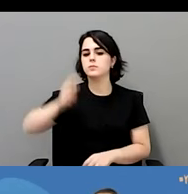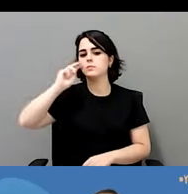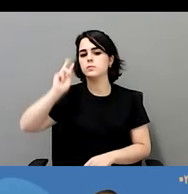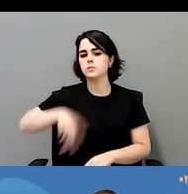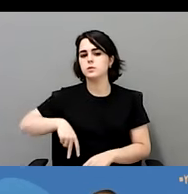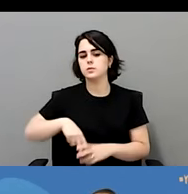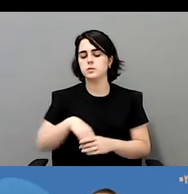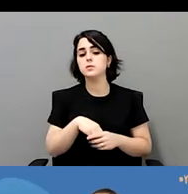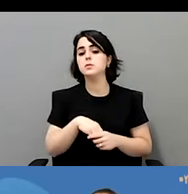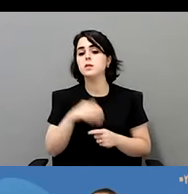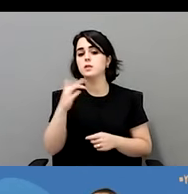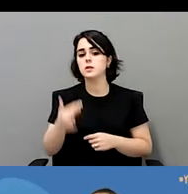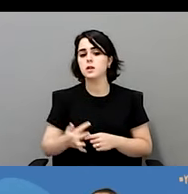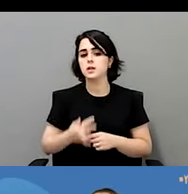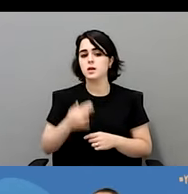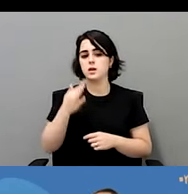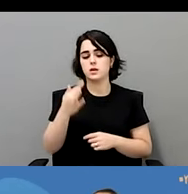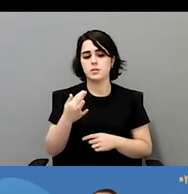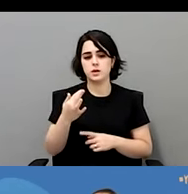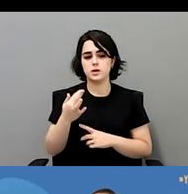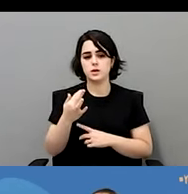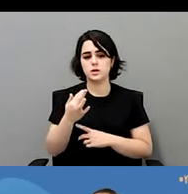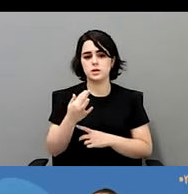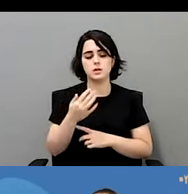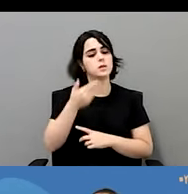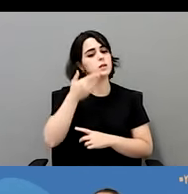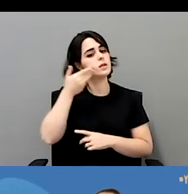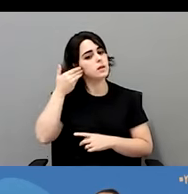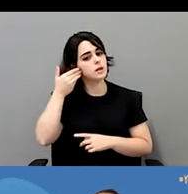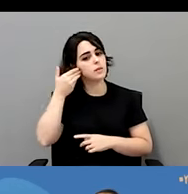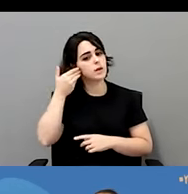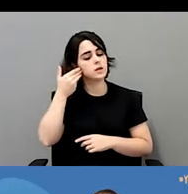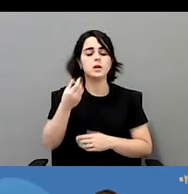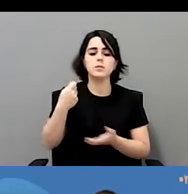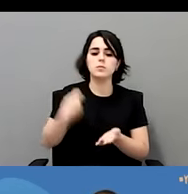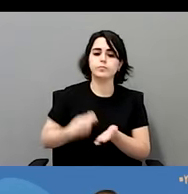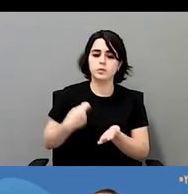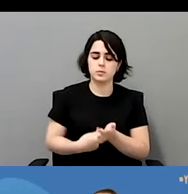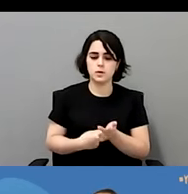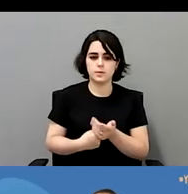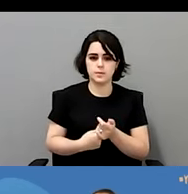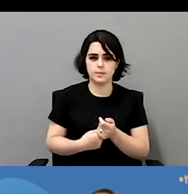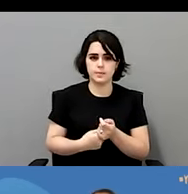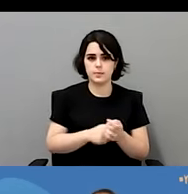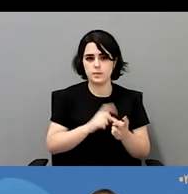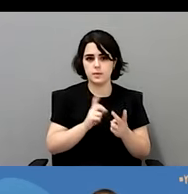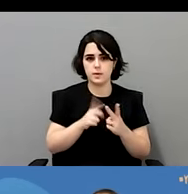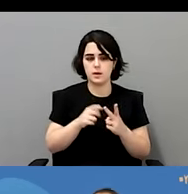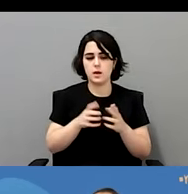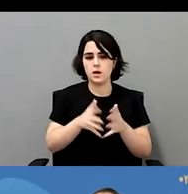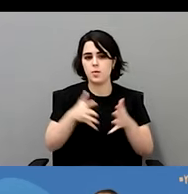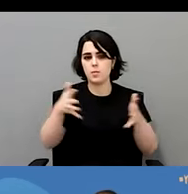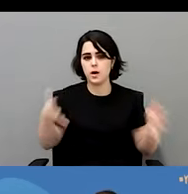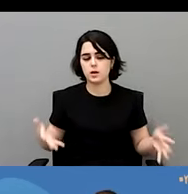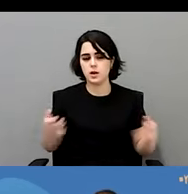profesionalmente y dignamente remunerada. Aumentar la